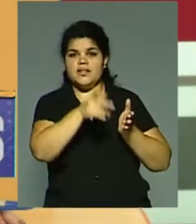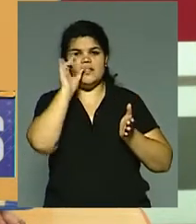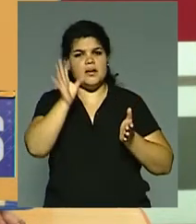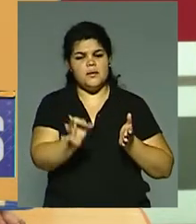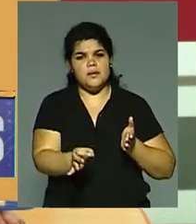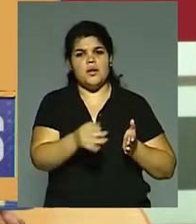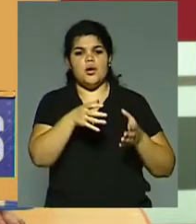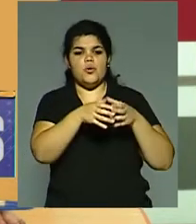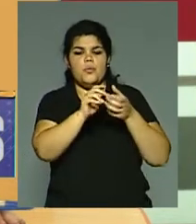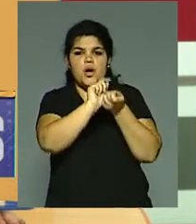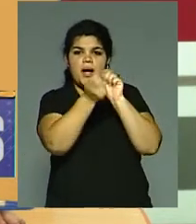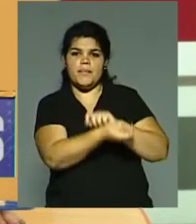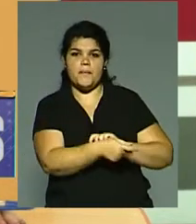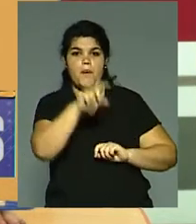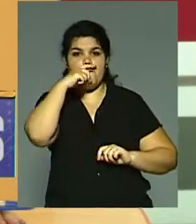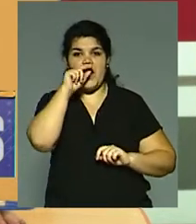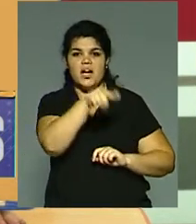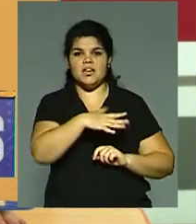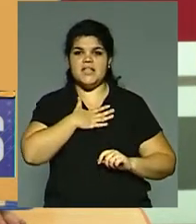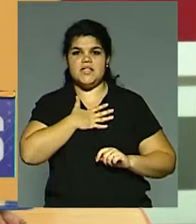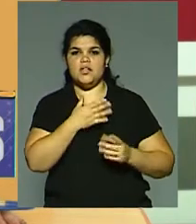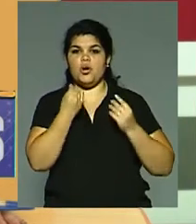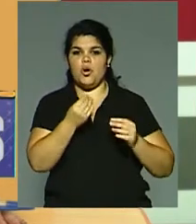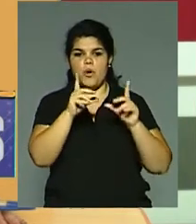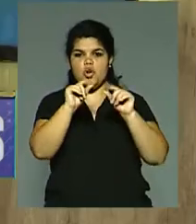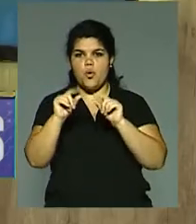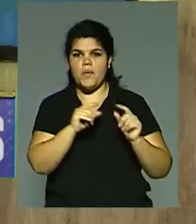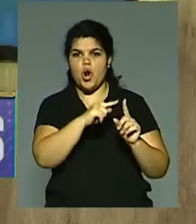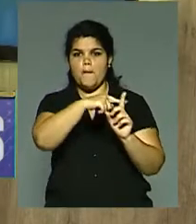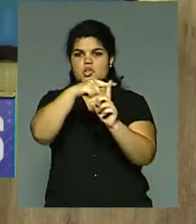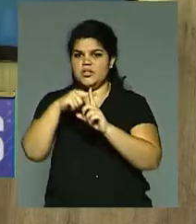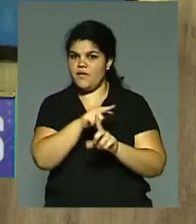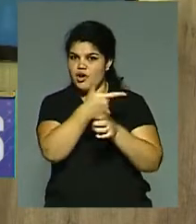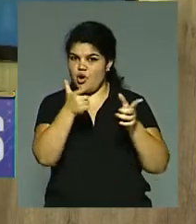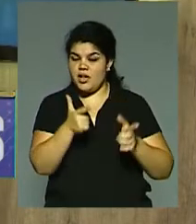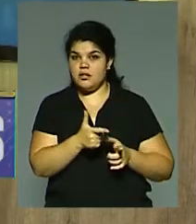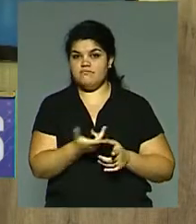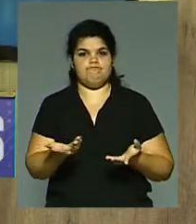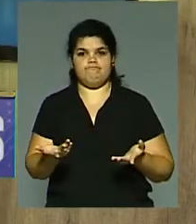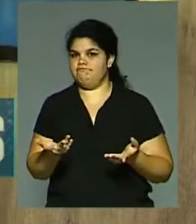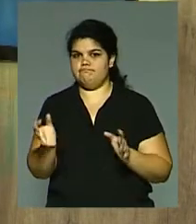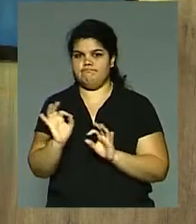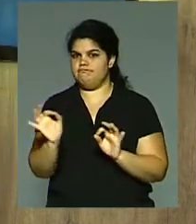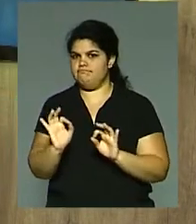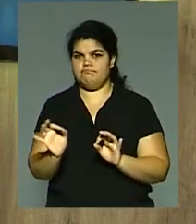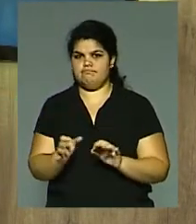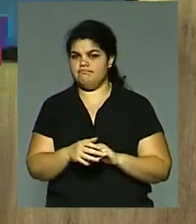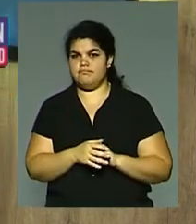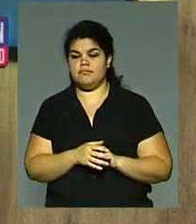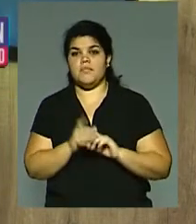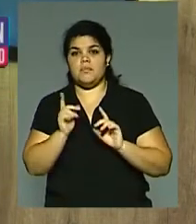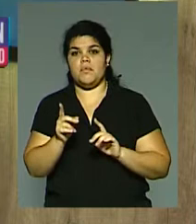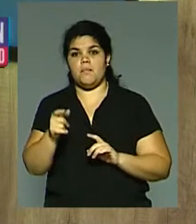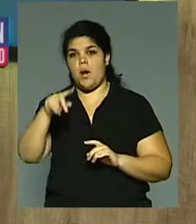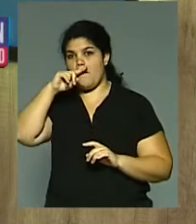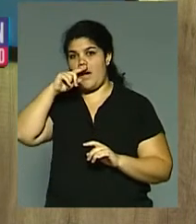tiene de Cambiemos y de Mauricio Macri específicamente, y los números no son muy positivos. No son para nada positivos en la provincia, ya que la imagen de